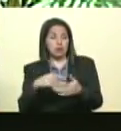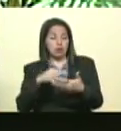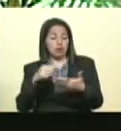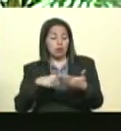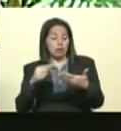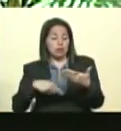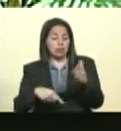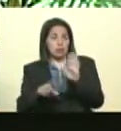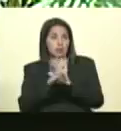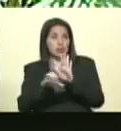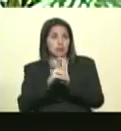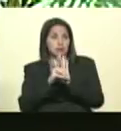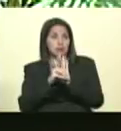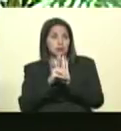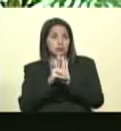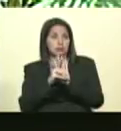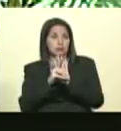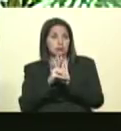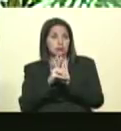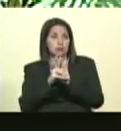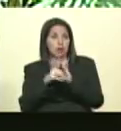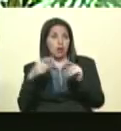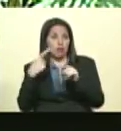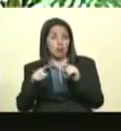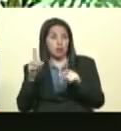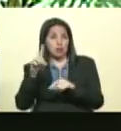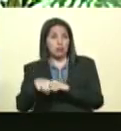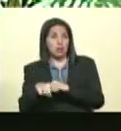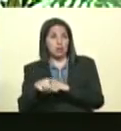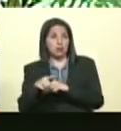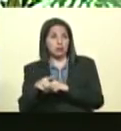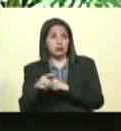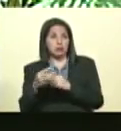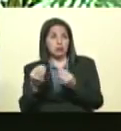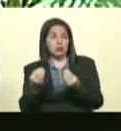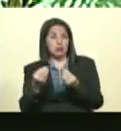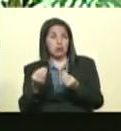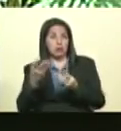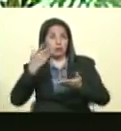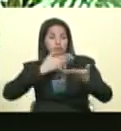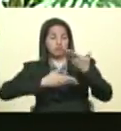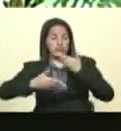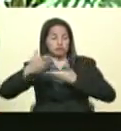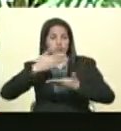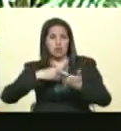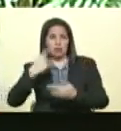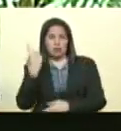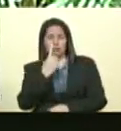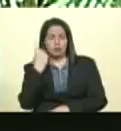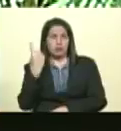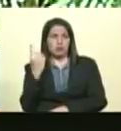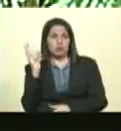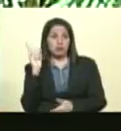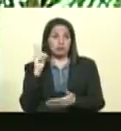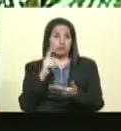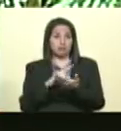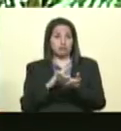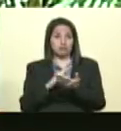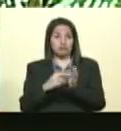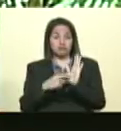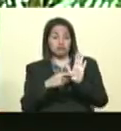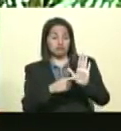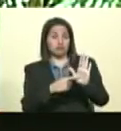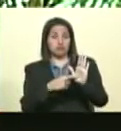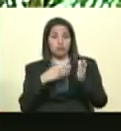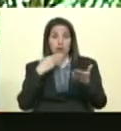derechos, pero también a dar, como diría Simón Rodríguez. No solamente venimos a presentar